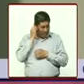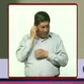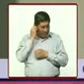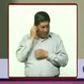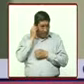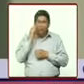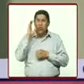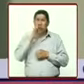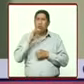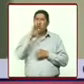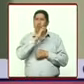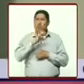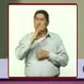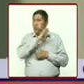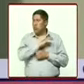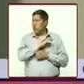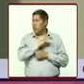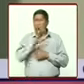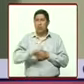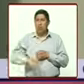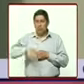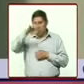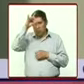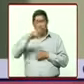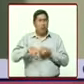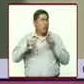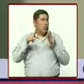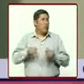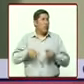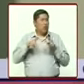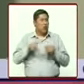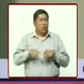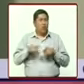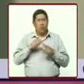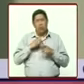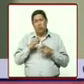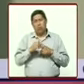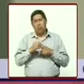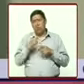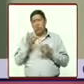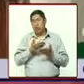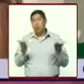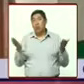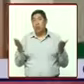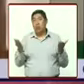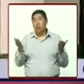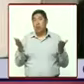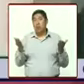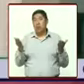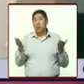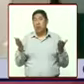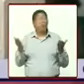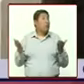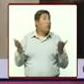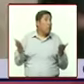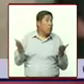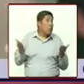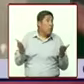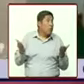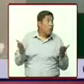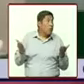a la búsqueda, ¿no?, de ya sea de encontrar una persona para tomar su declaración o para cualquier otra situación. ¿El caso de Evo Morales tiene orden